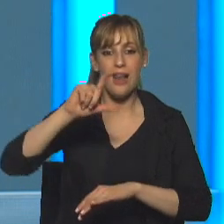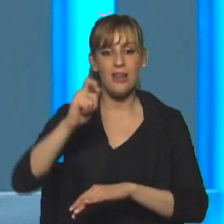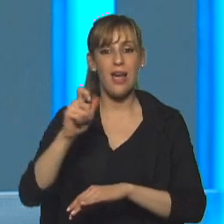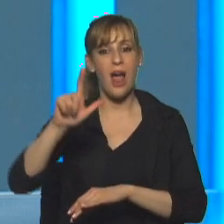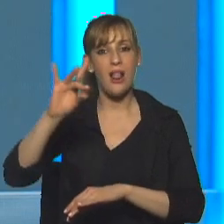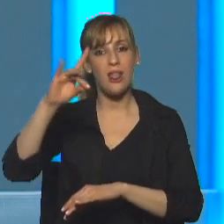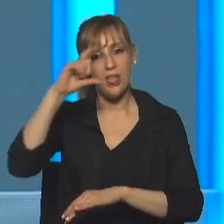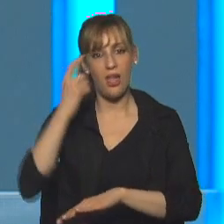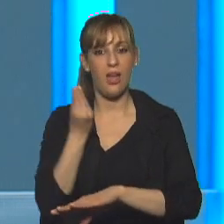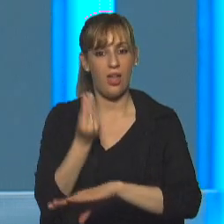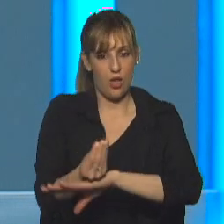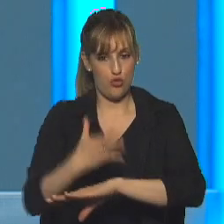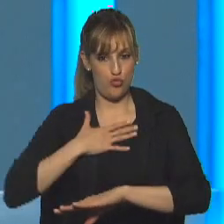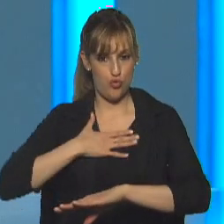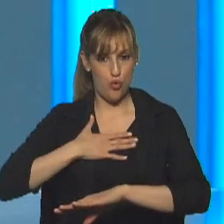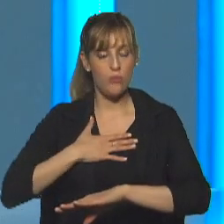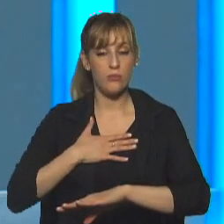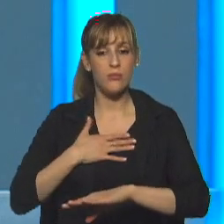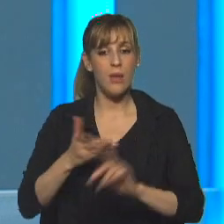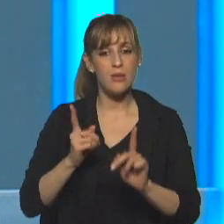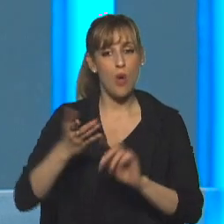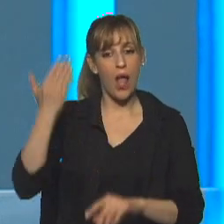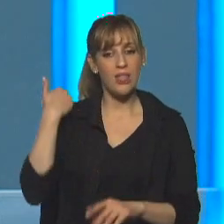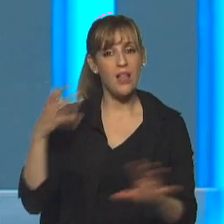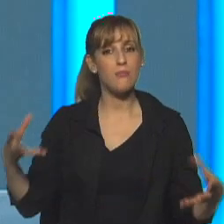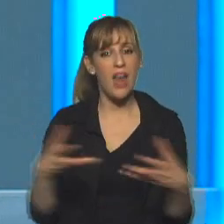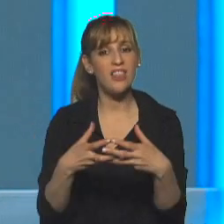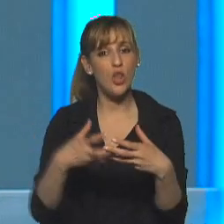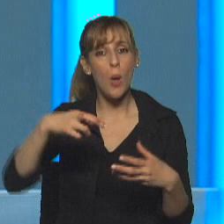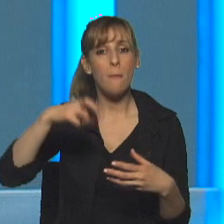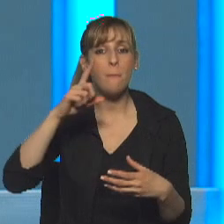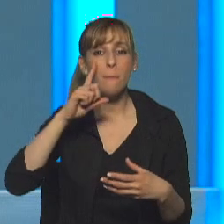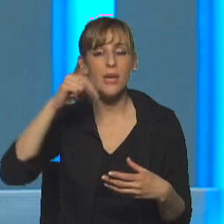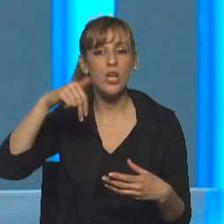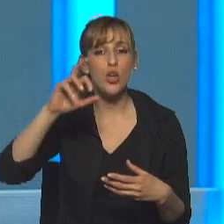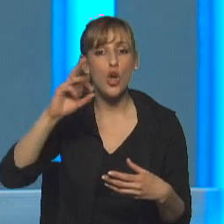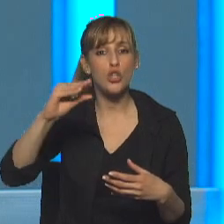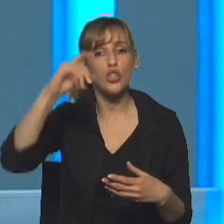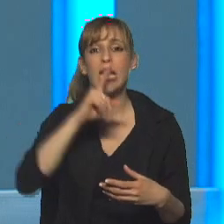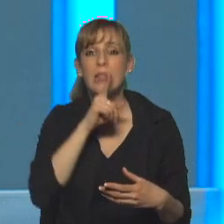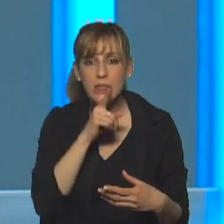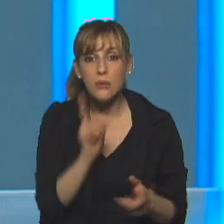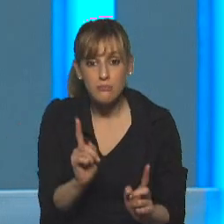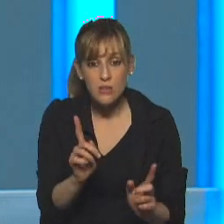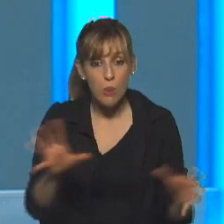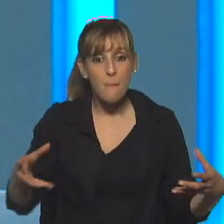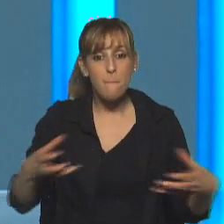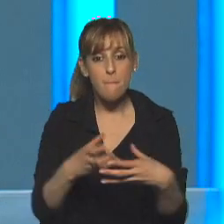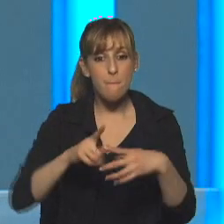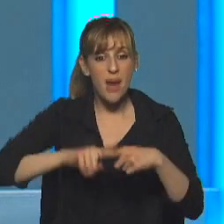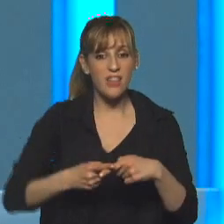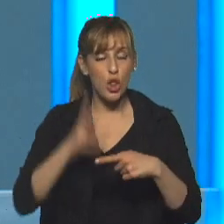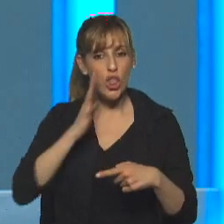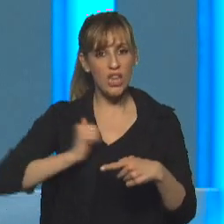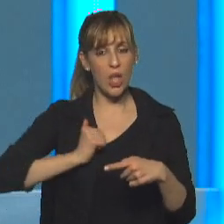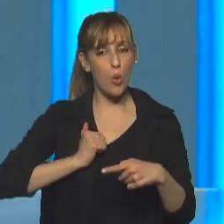la UDI, el partido de Pinochet, el partido de la dictadura. Y nosotros teníamos un 2% de los votos. En 5 elecciones hemos